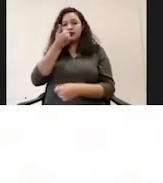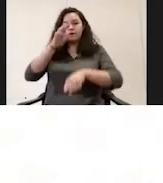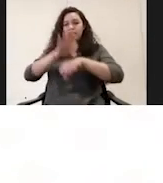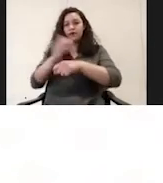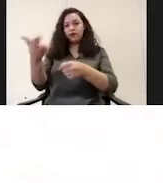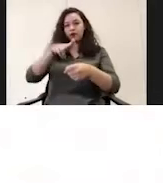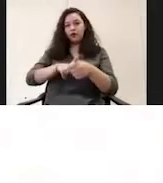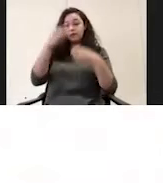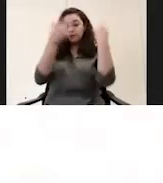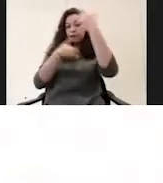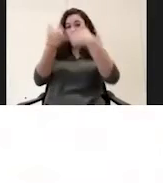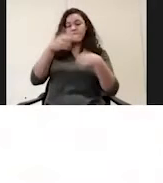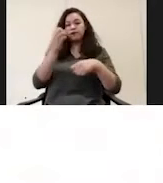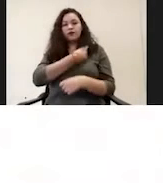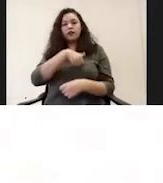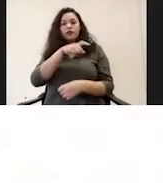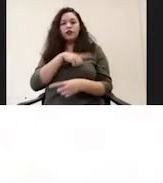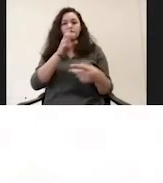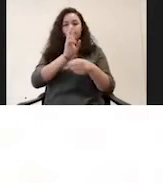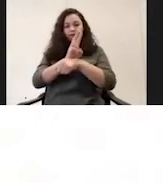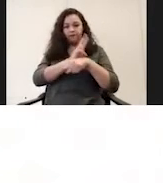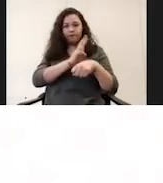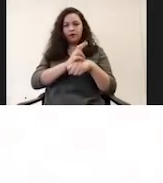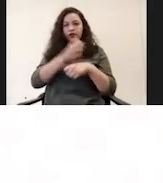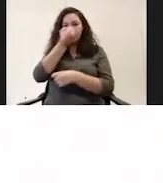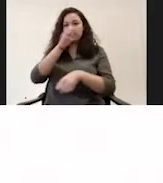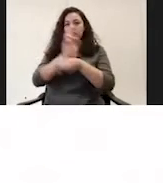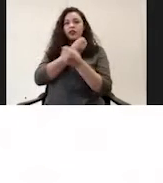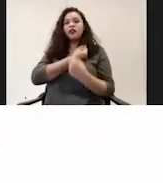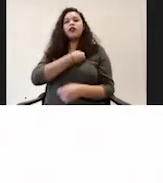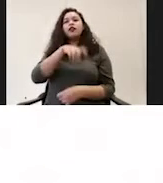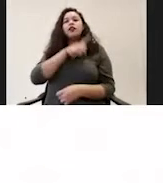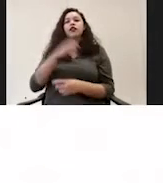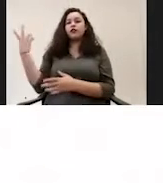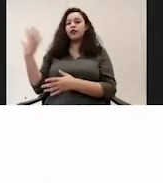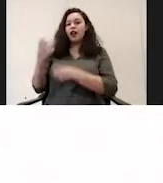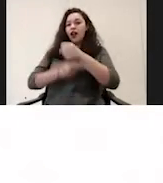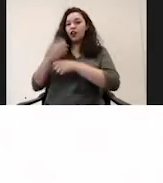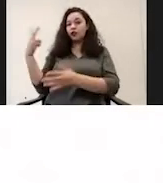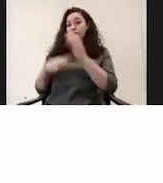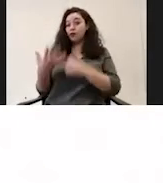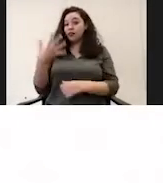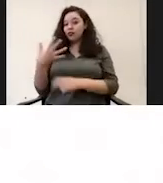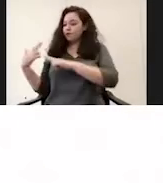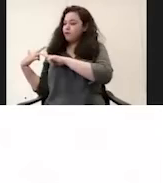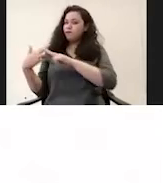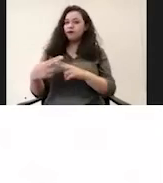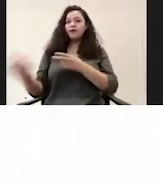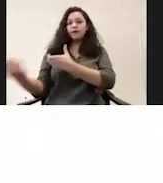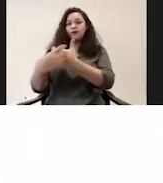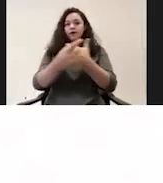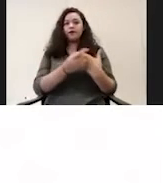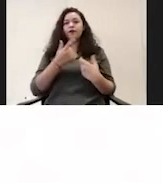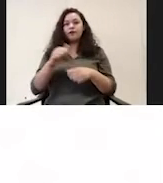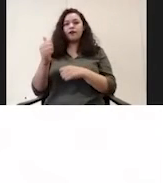Hospitales, verificadora sanitaria, dictaminadora en la Secretaría de Salud desde el año 2005. Adscrita a la Agencia